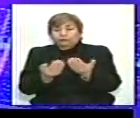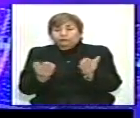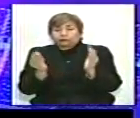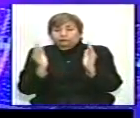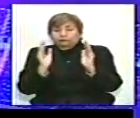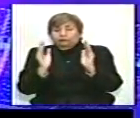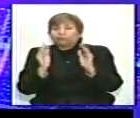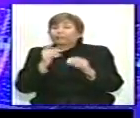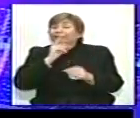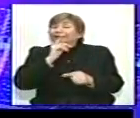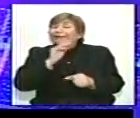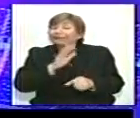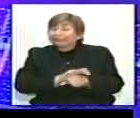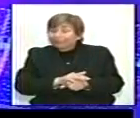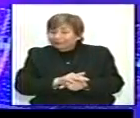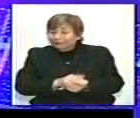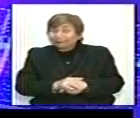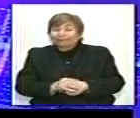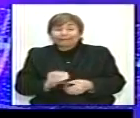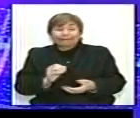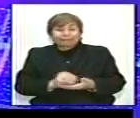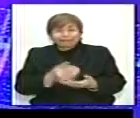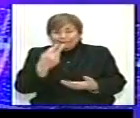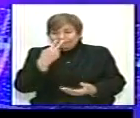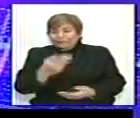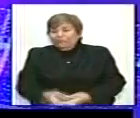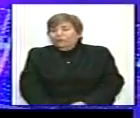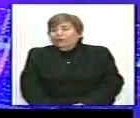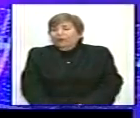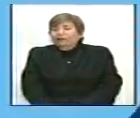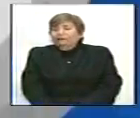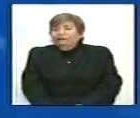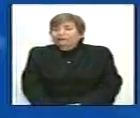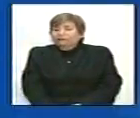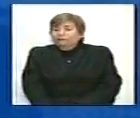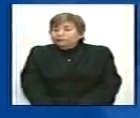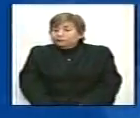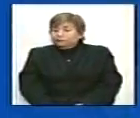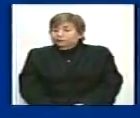han comprometido a implementarlo al 2021. Veamos.